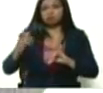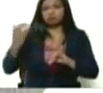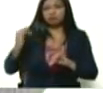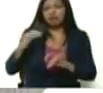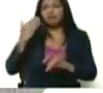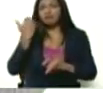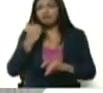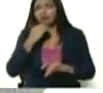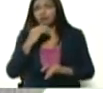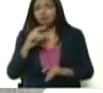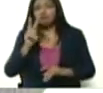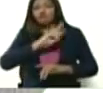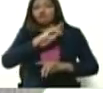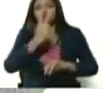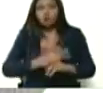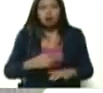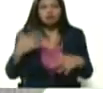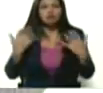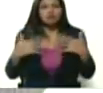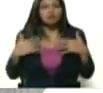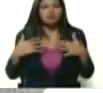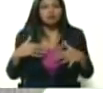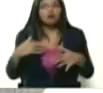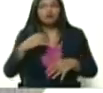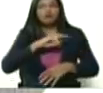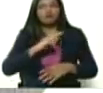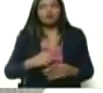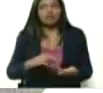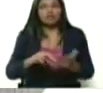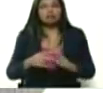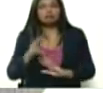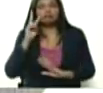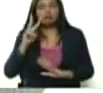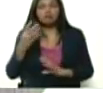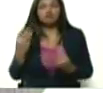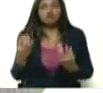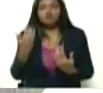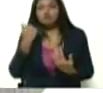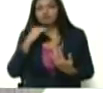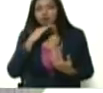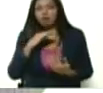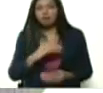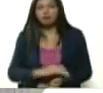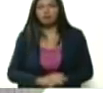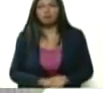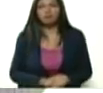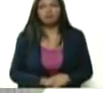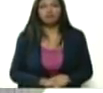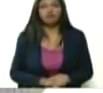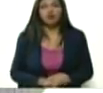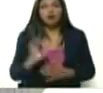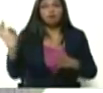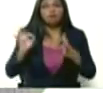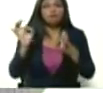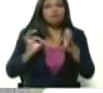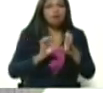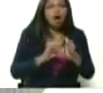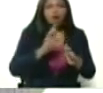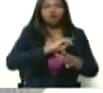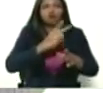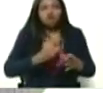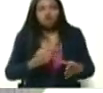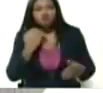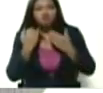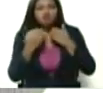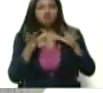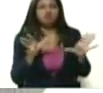ya han empezado a prenderse alarmas significativas por, bueno, el número de contagiados que